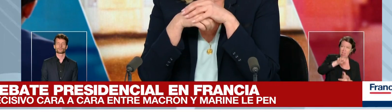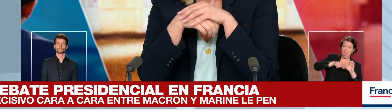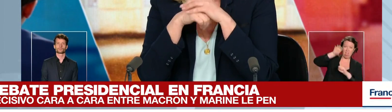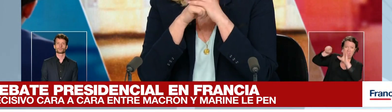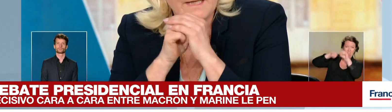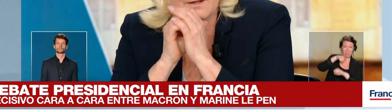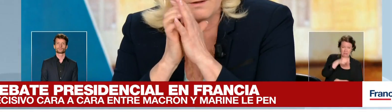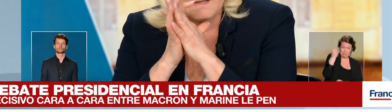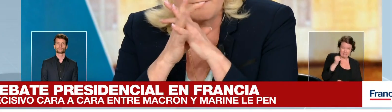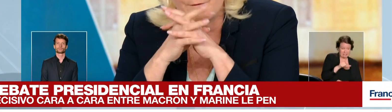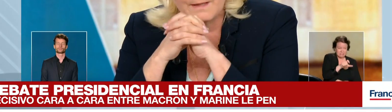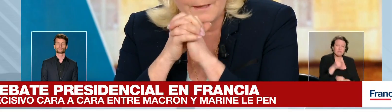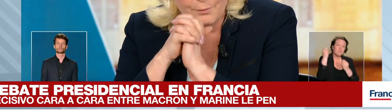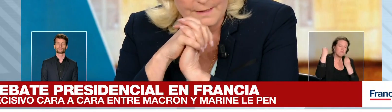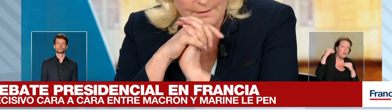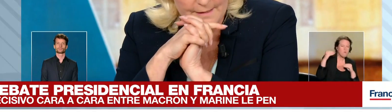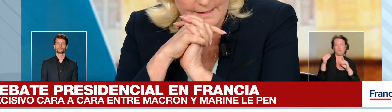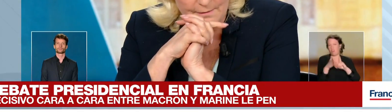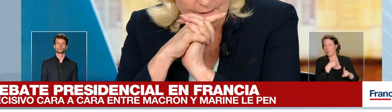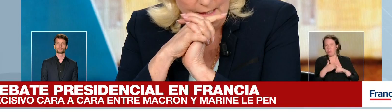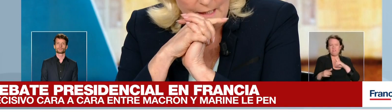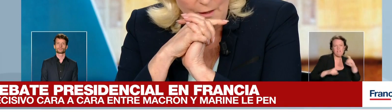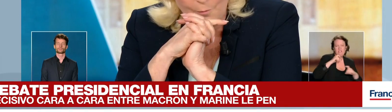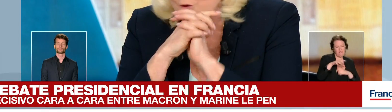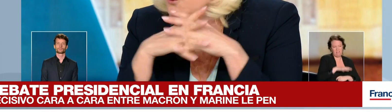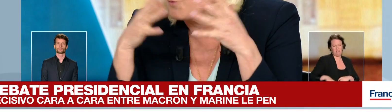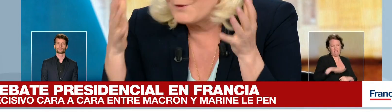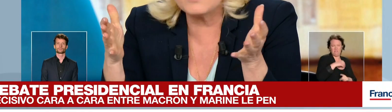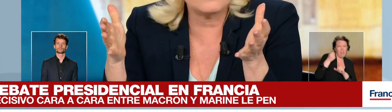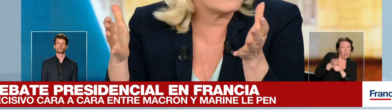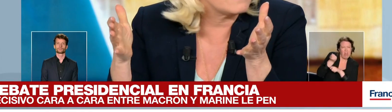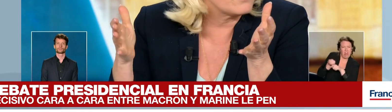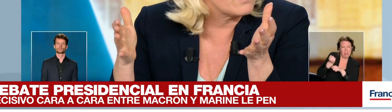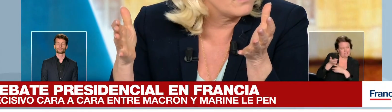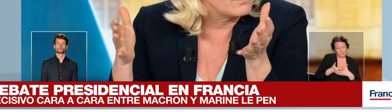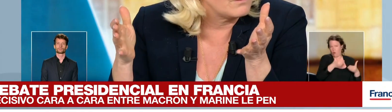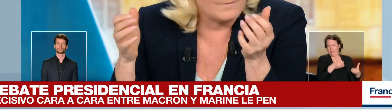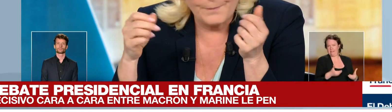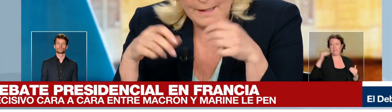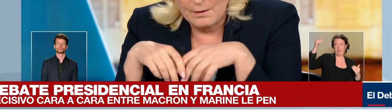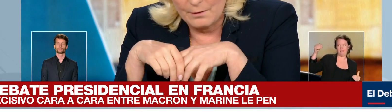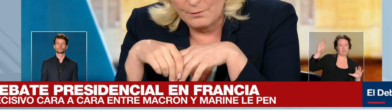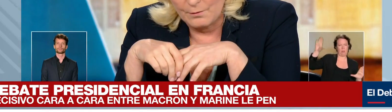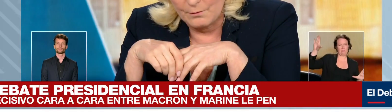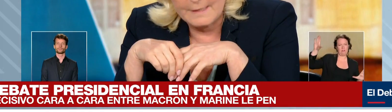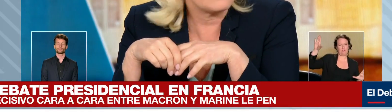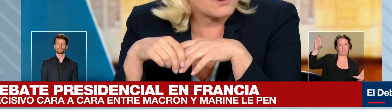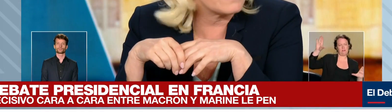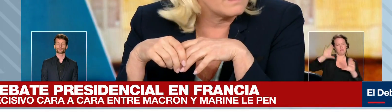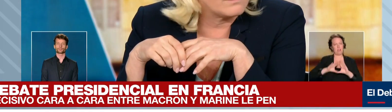delincuentes y criminales que acosan a los valientes. El buen el sentido común de